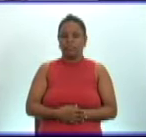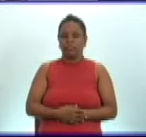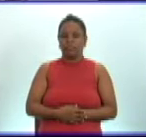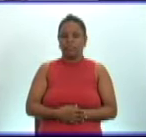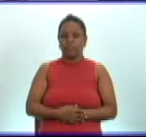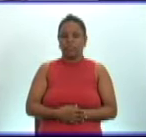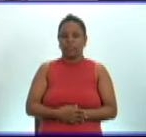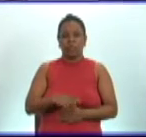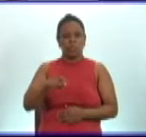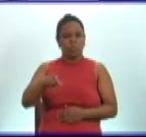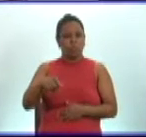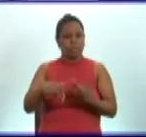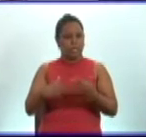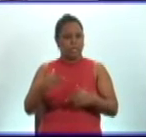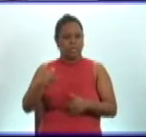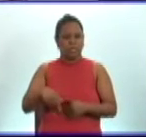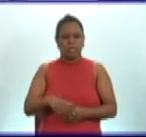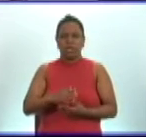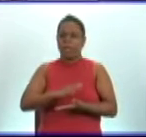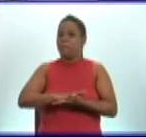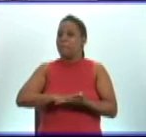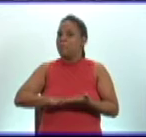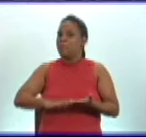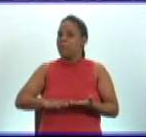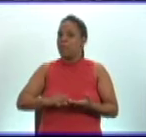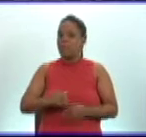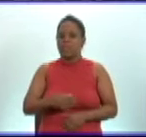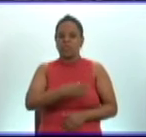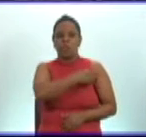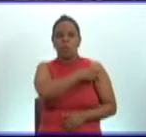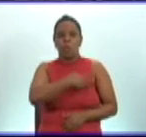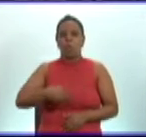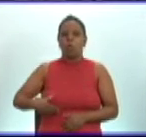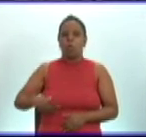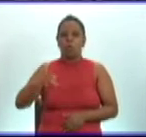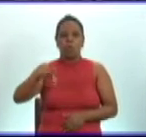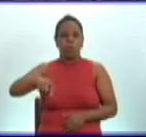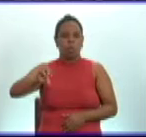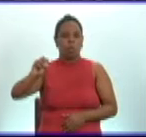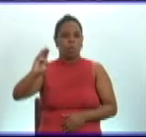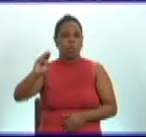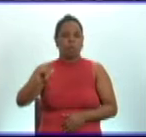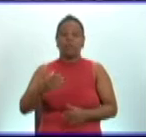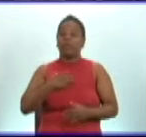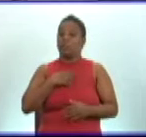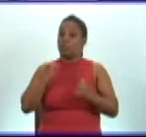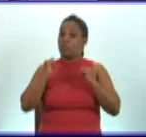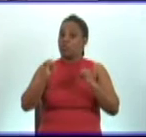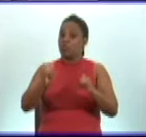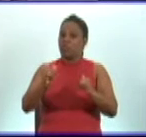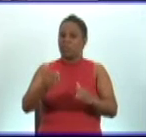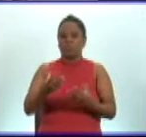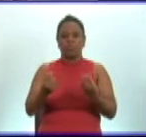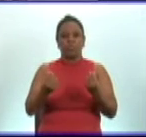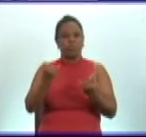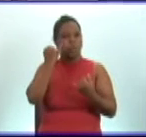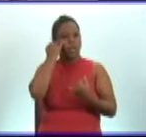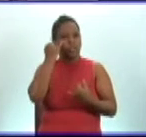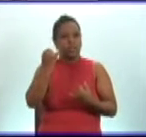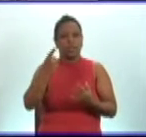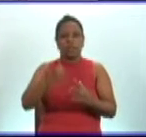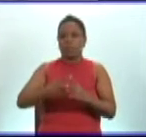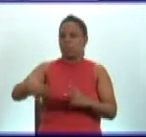¿Usted qué hace aquí? Permiso, señor gobernador. Tengo una información que puede ser de mucho interés para usted.